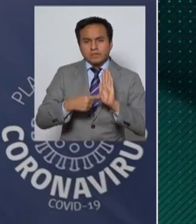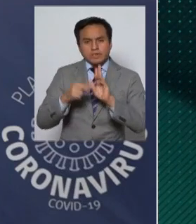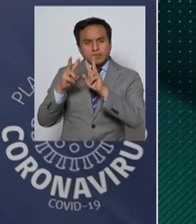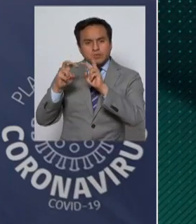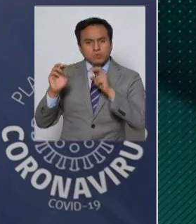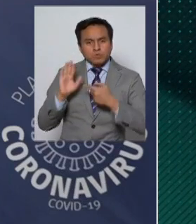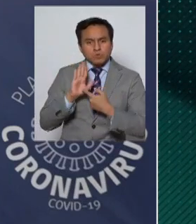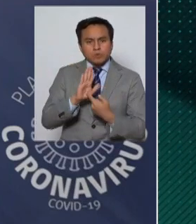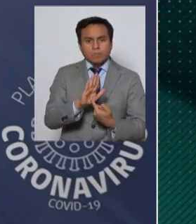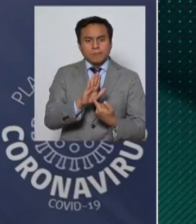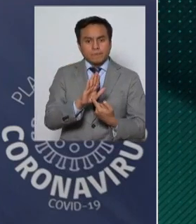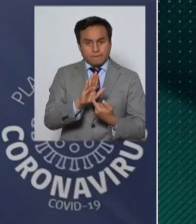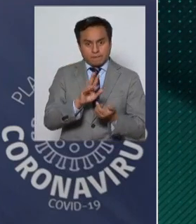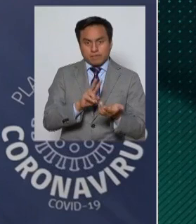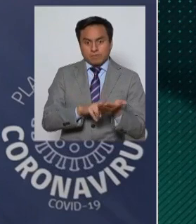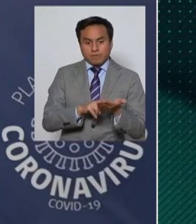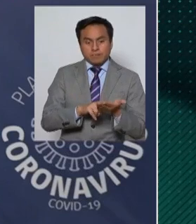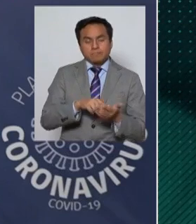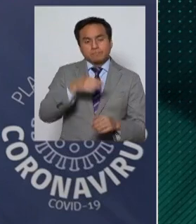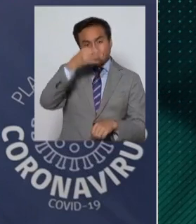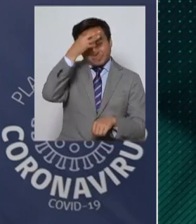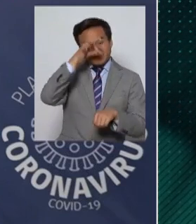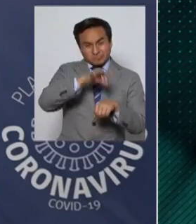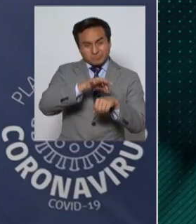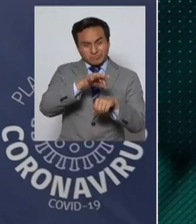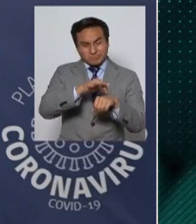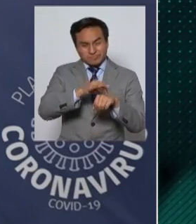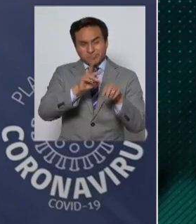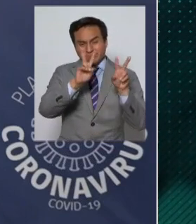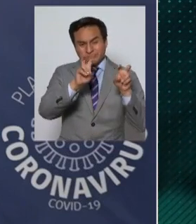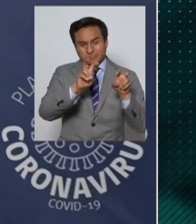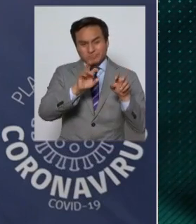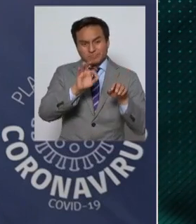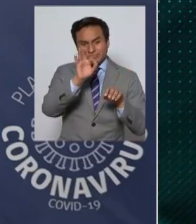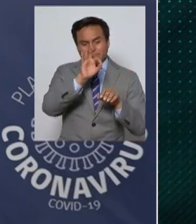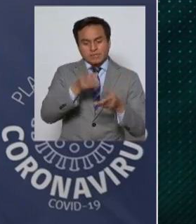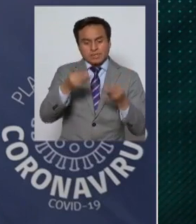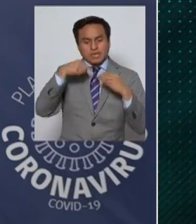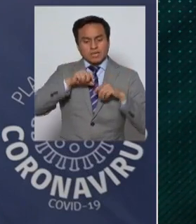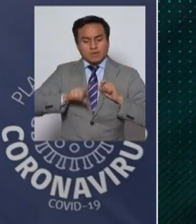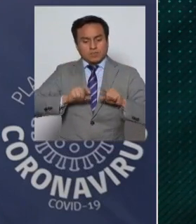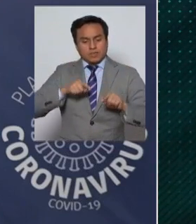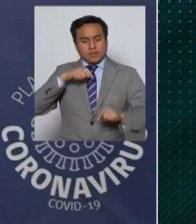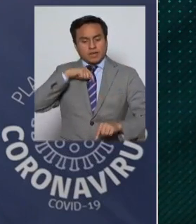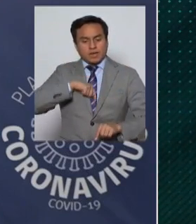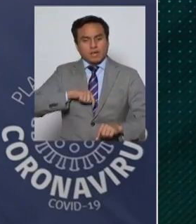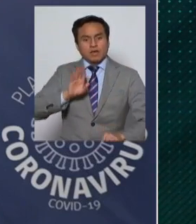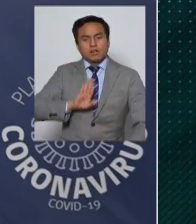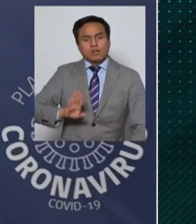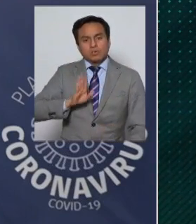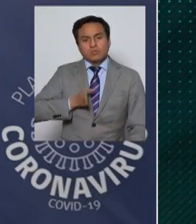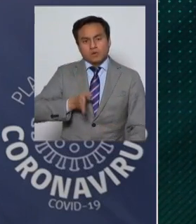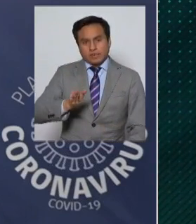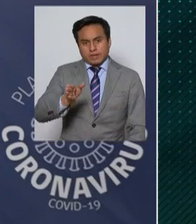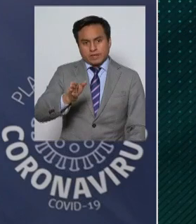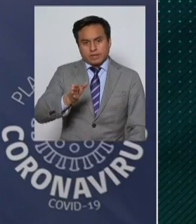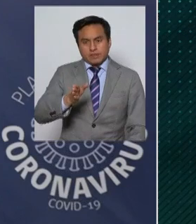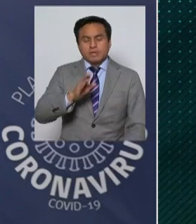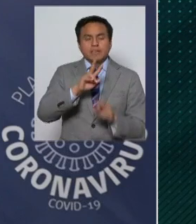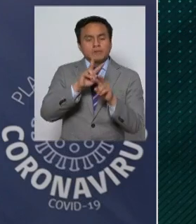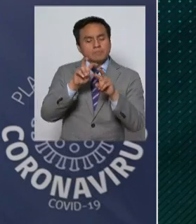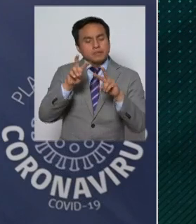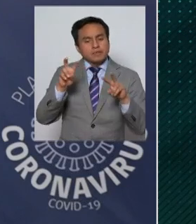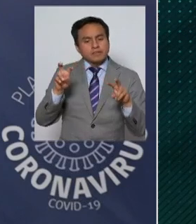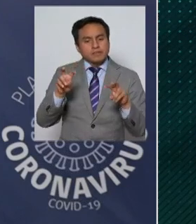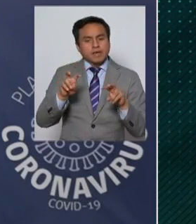efectivamente la enfermedad produce inmunidad y esa inmunidad es duradera y pesquisa